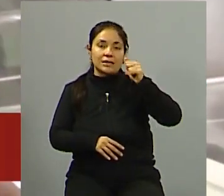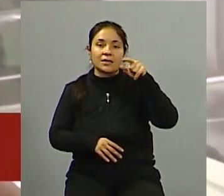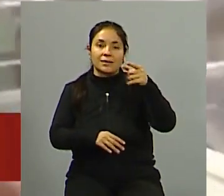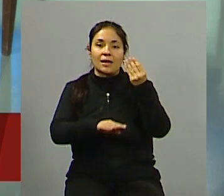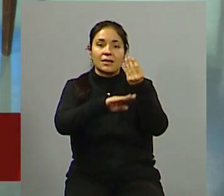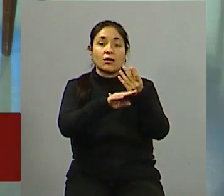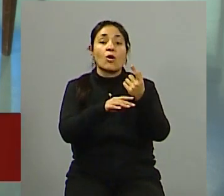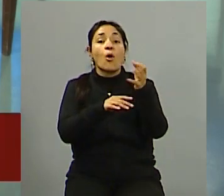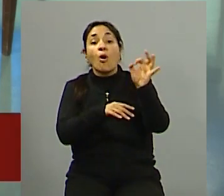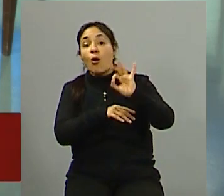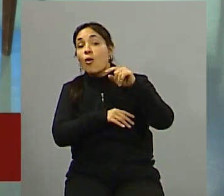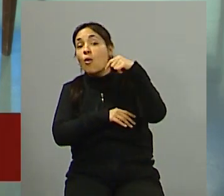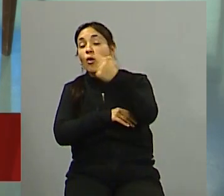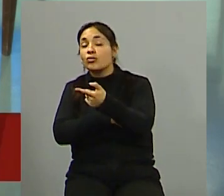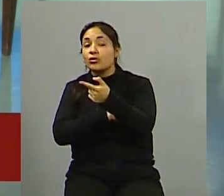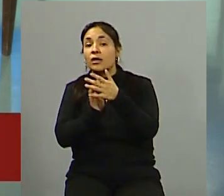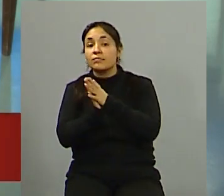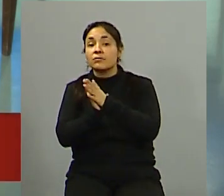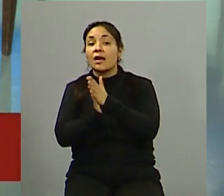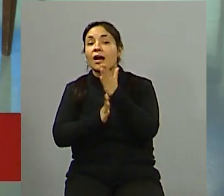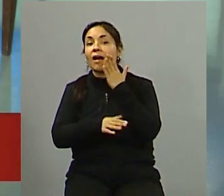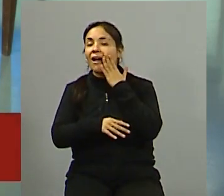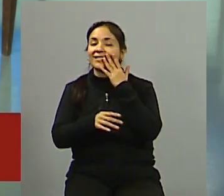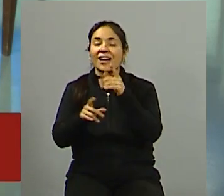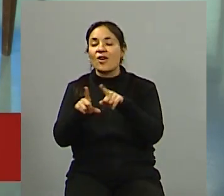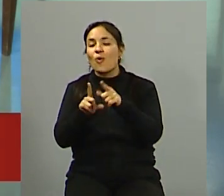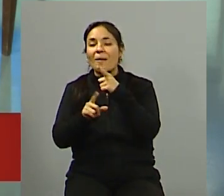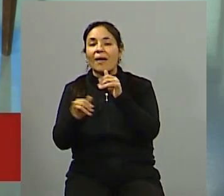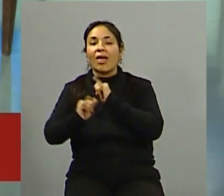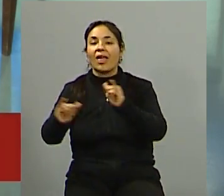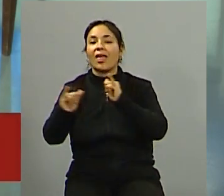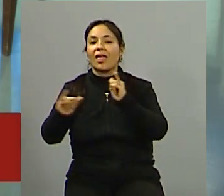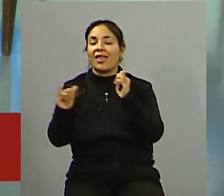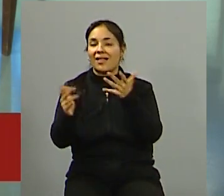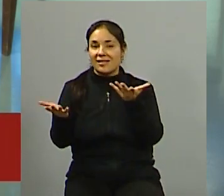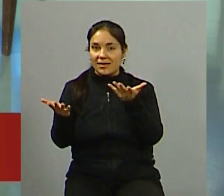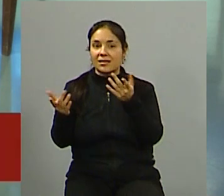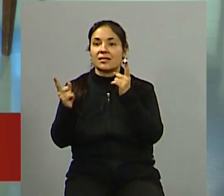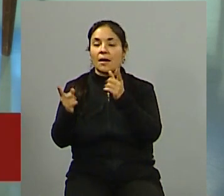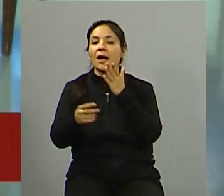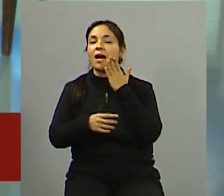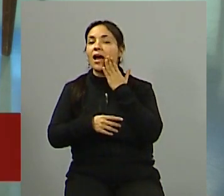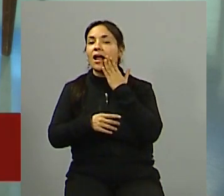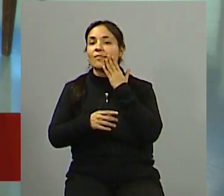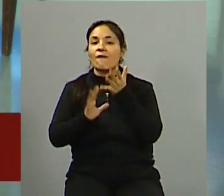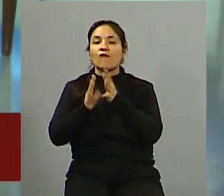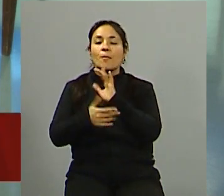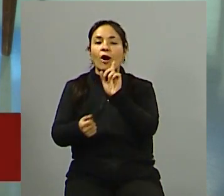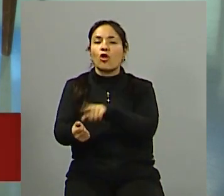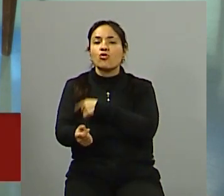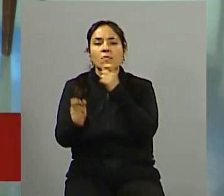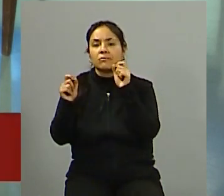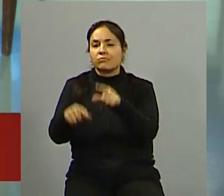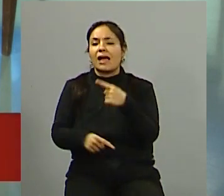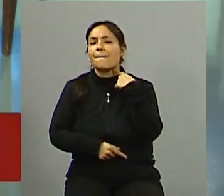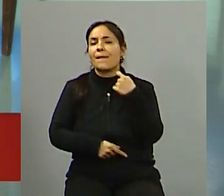o la cara más marketinera del Partido Popular y del conservadurismo español, pero de una